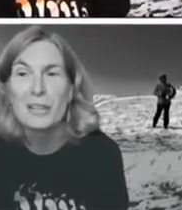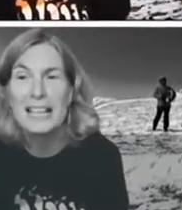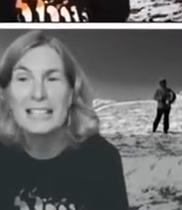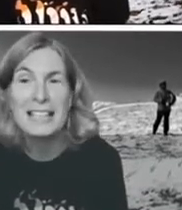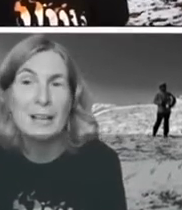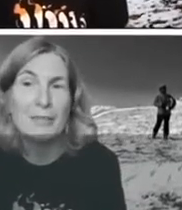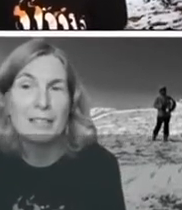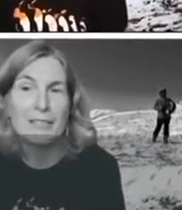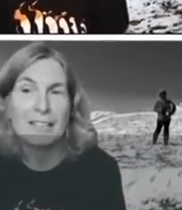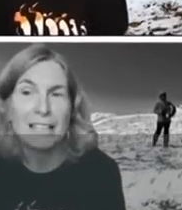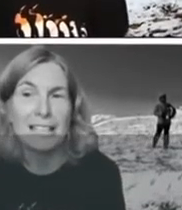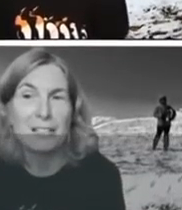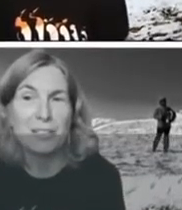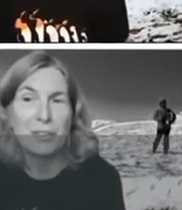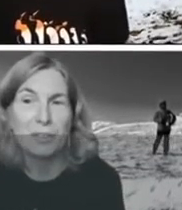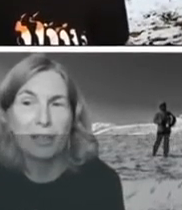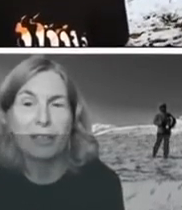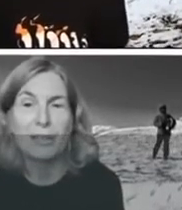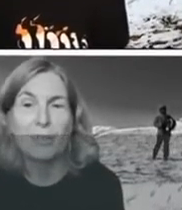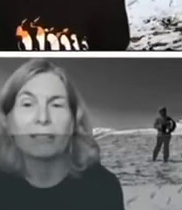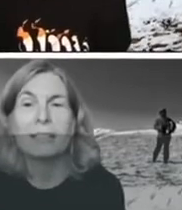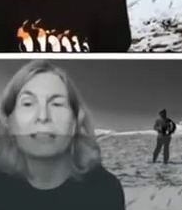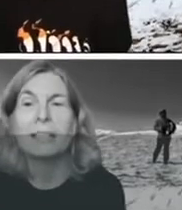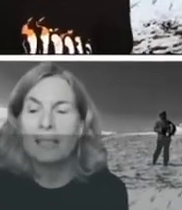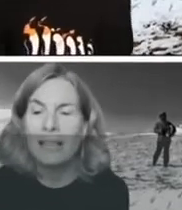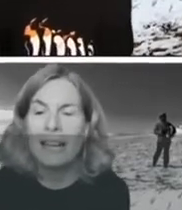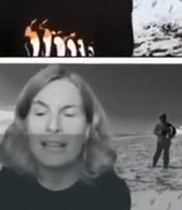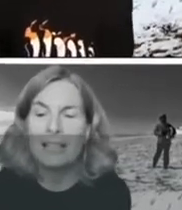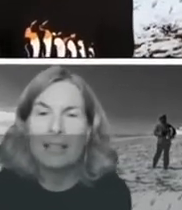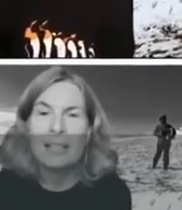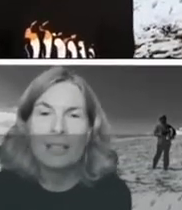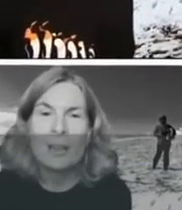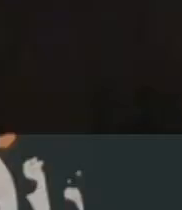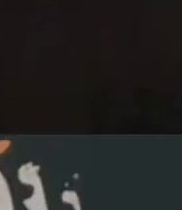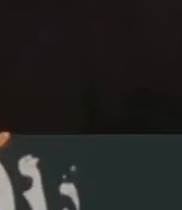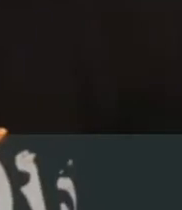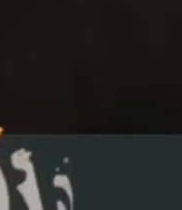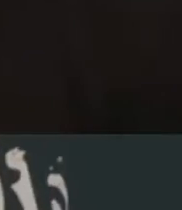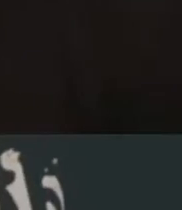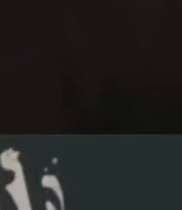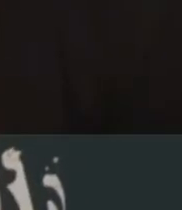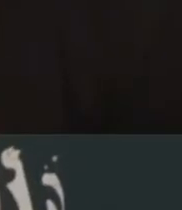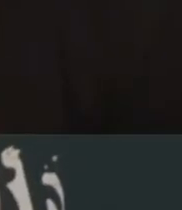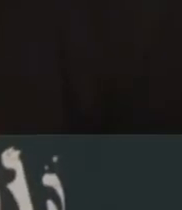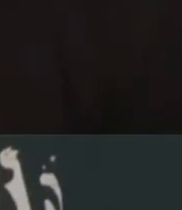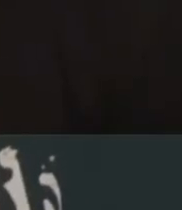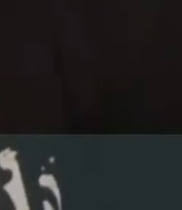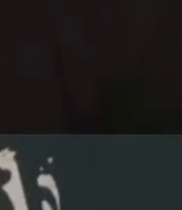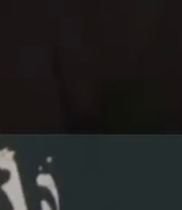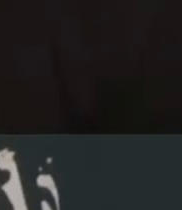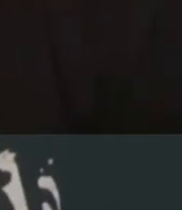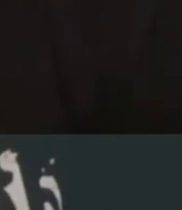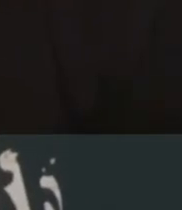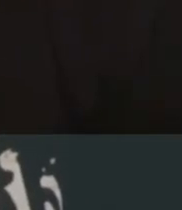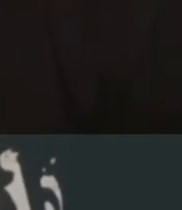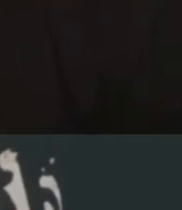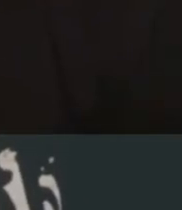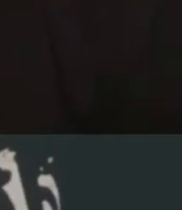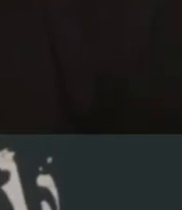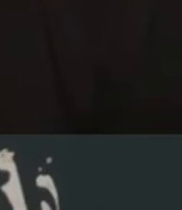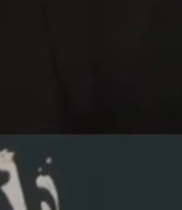y en ambos lados de América del Sur. O sea, en ambos lados de Nueva Zelanda y ambos lados de América del